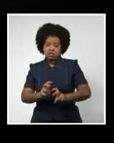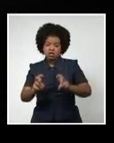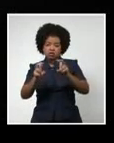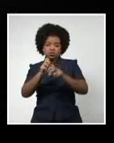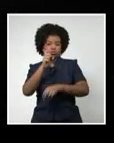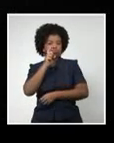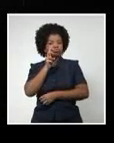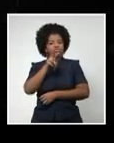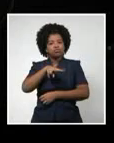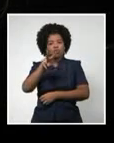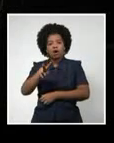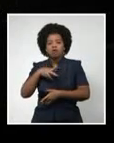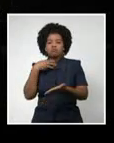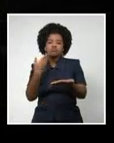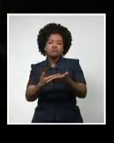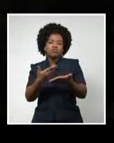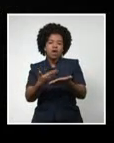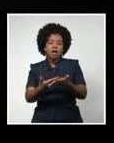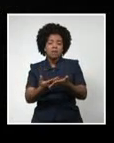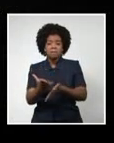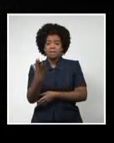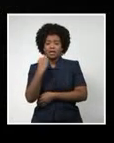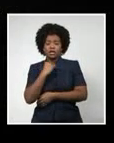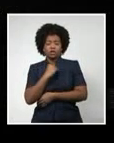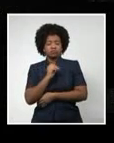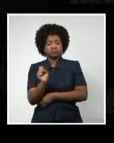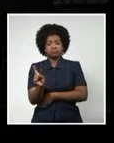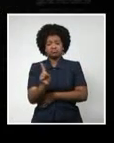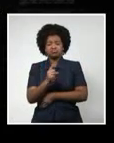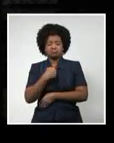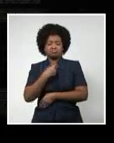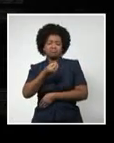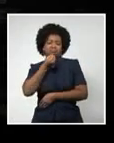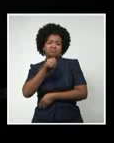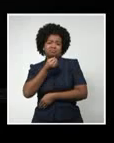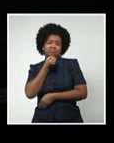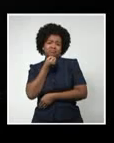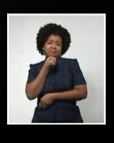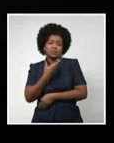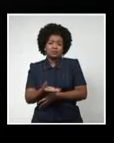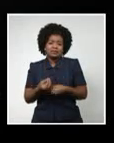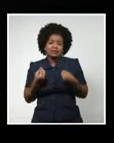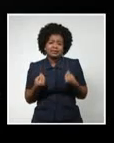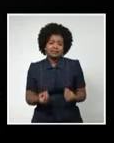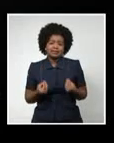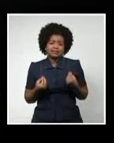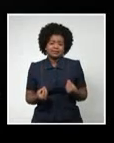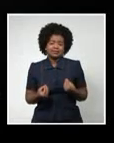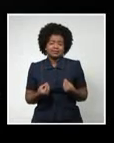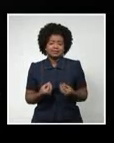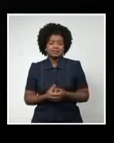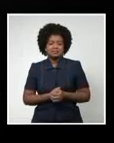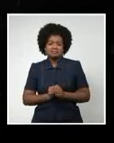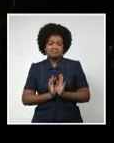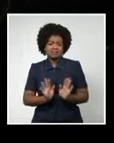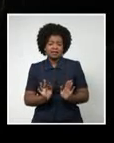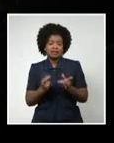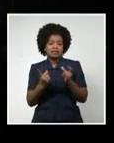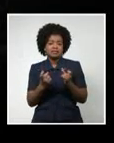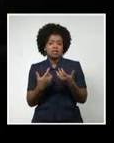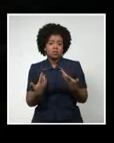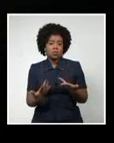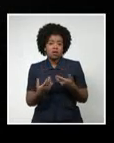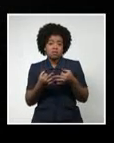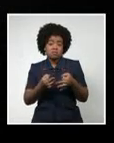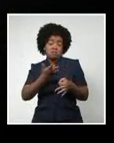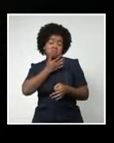y a buscar evidencia, me dijo que no era de su interés, que para él bastaba con que un supuesto